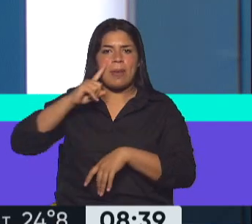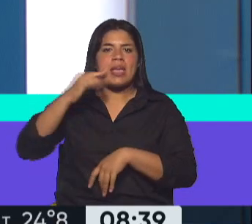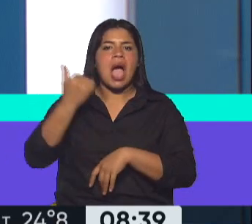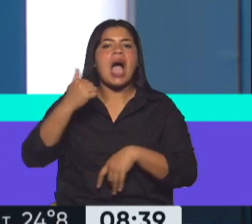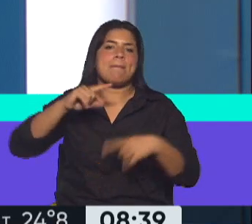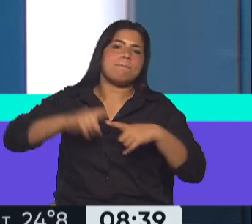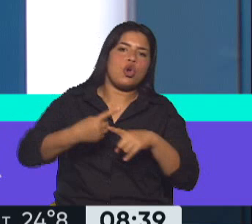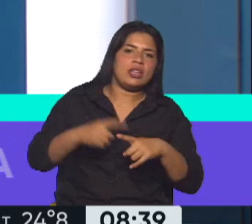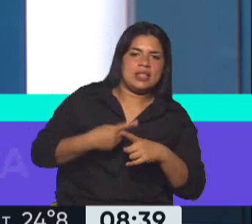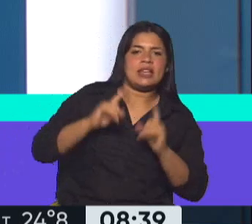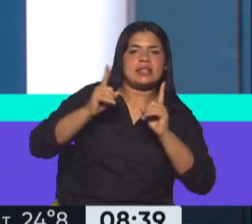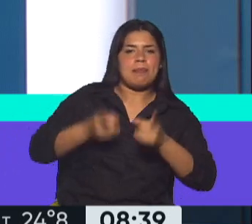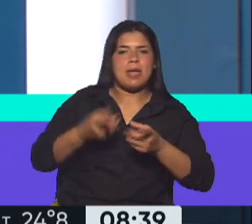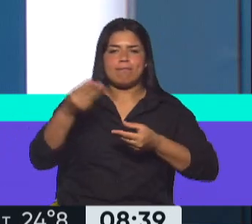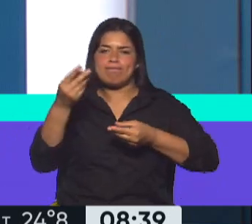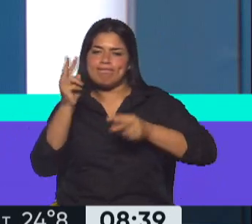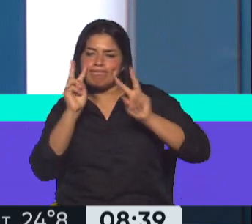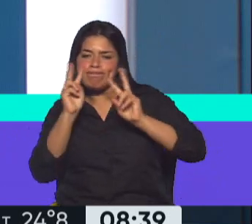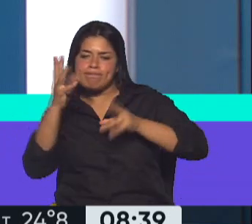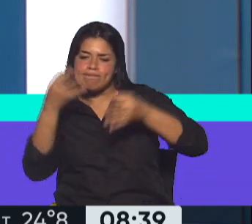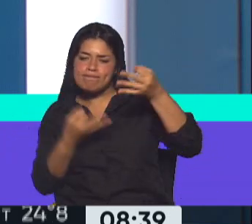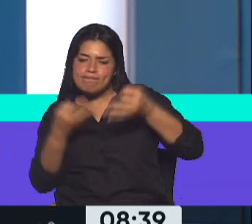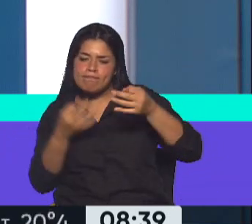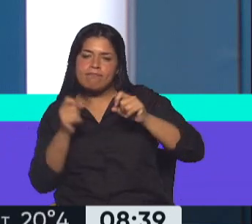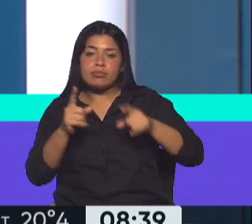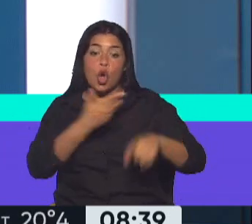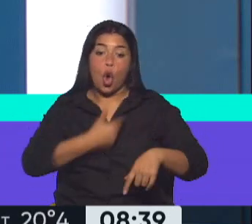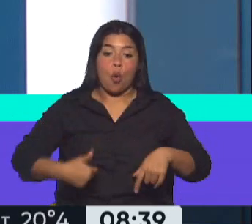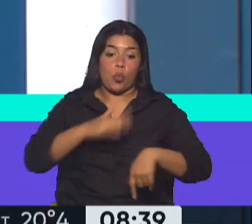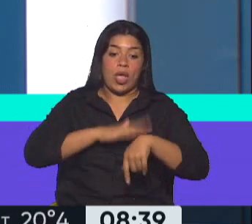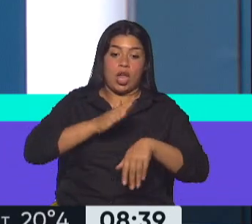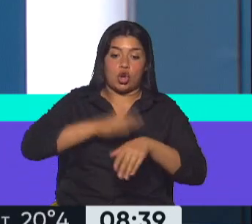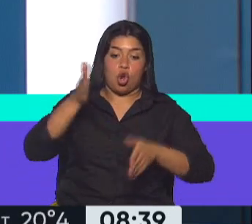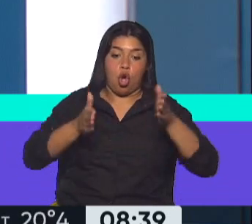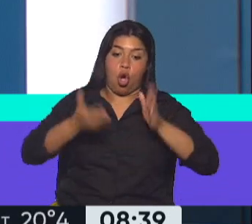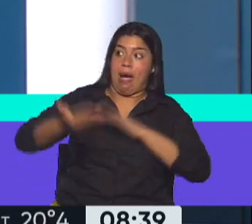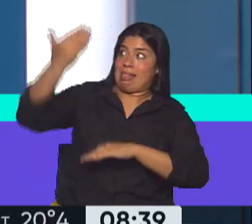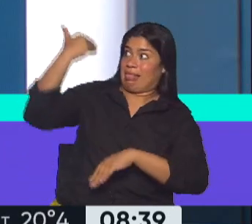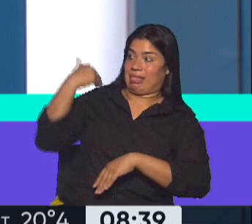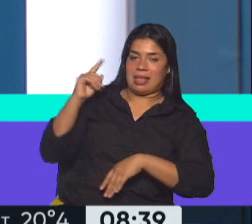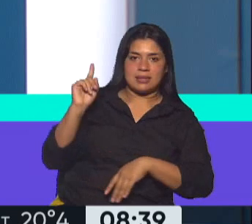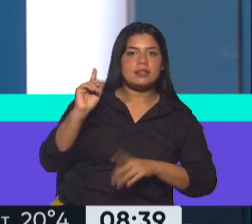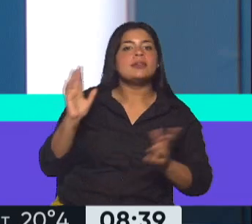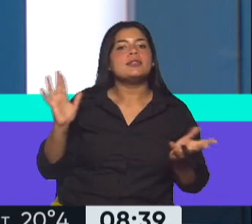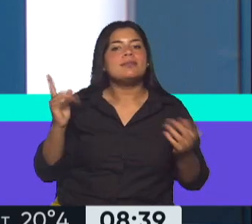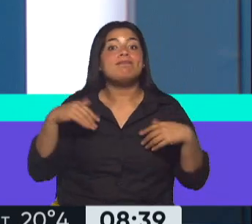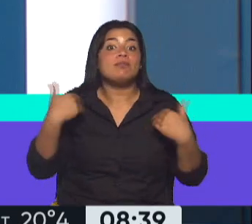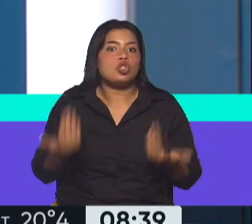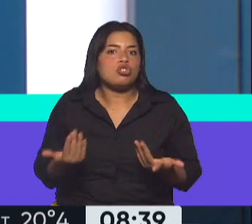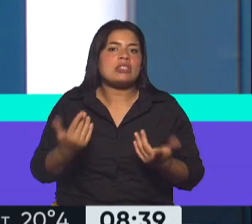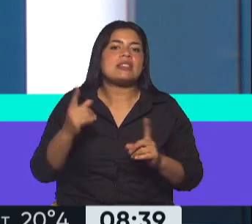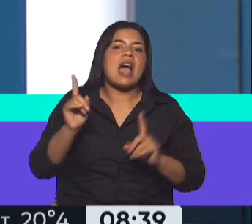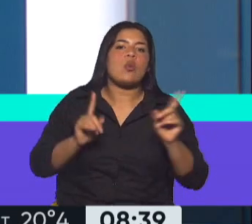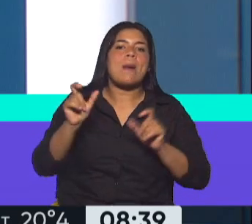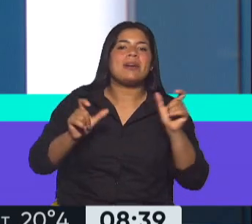diagnósticos también que se establecieron en la gestión económica del gobierno anterior. Entonces salieron los funcionarios a hacer una defensa de sus políticas y tenemos